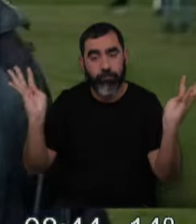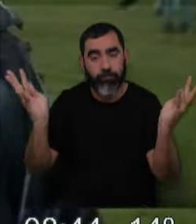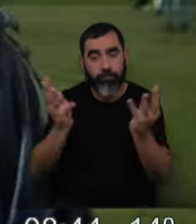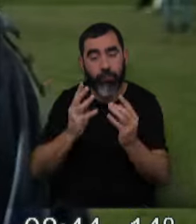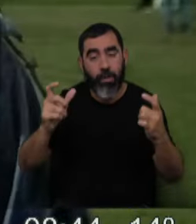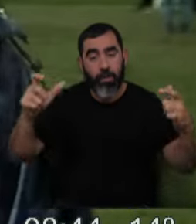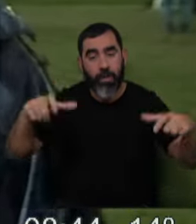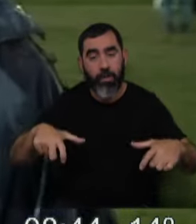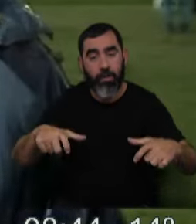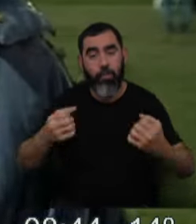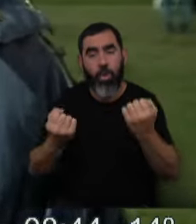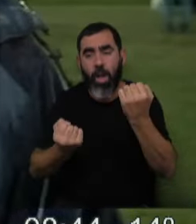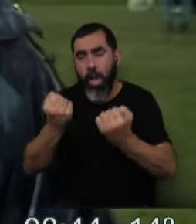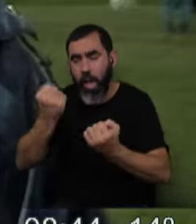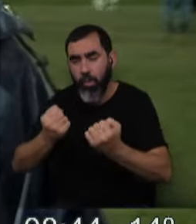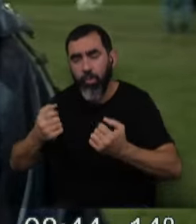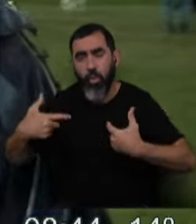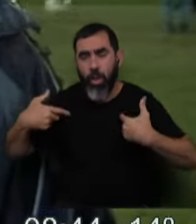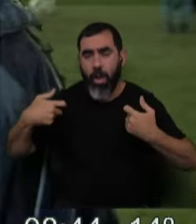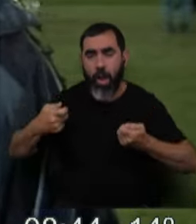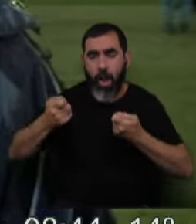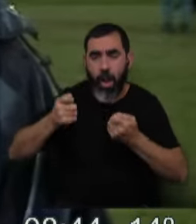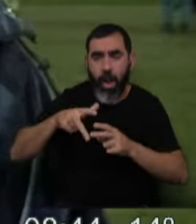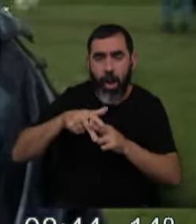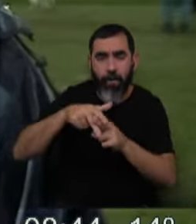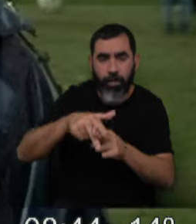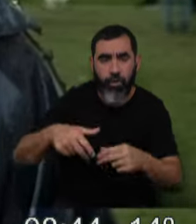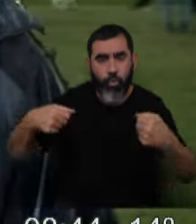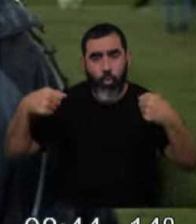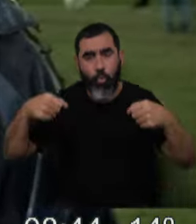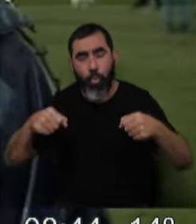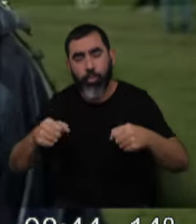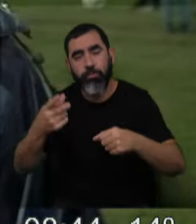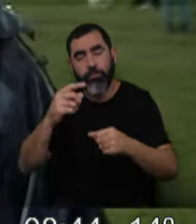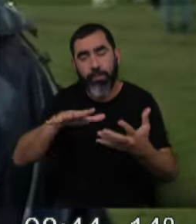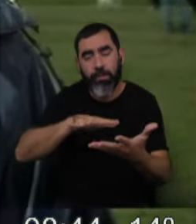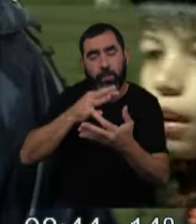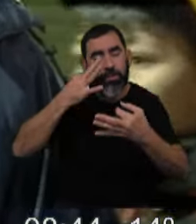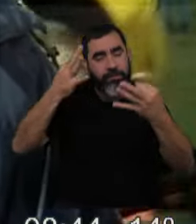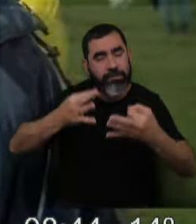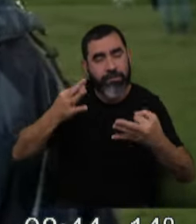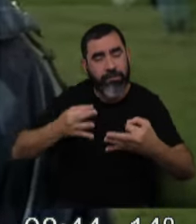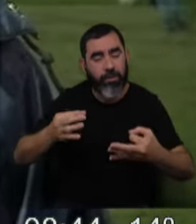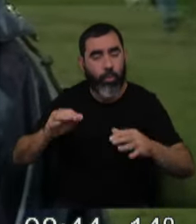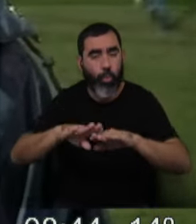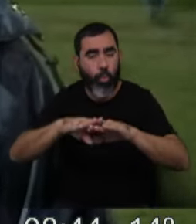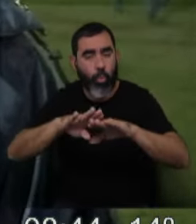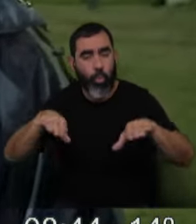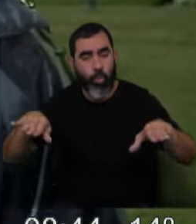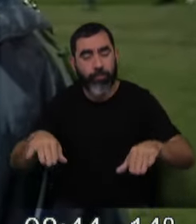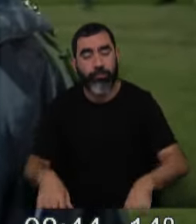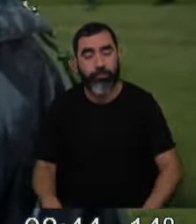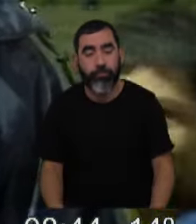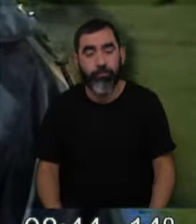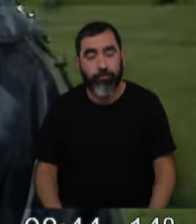porque pasaban los autos, los carros, las motos y todo. Entonces queríamos un espacio seguro para los chiquilines